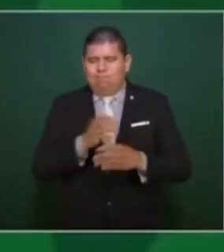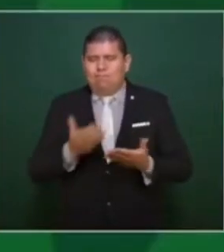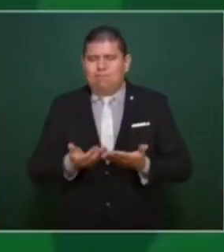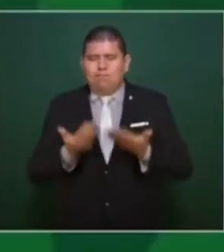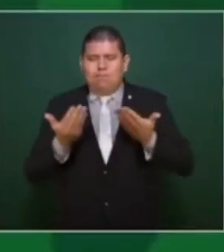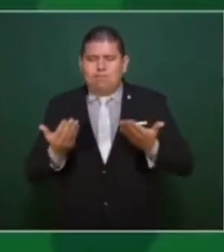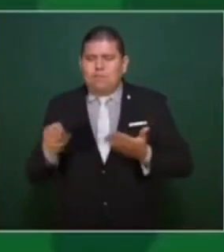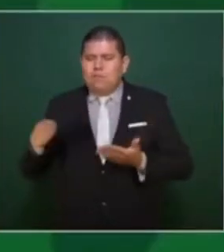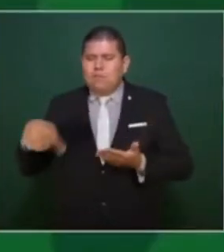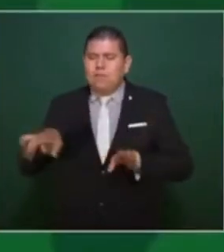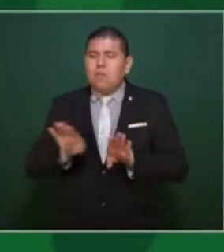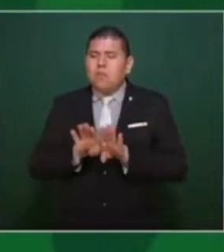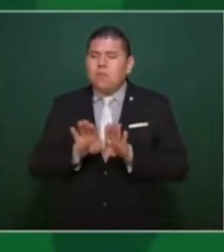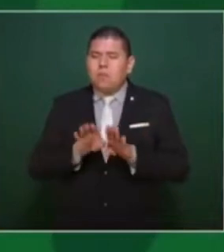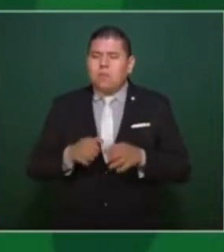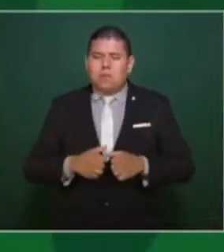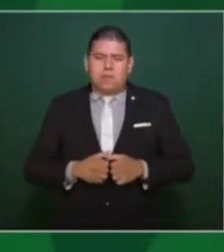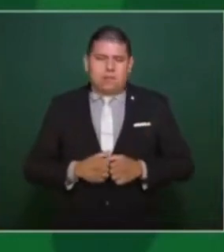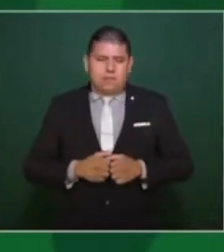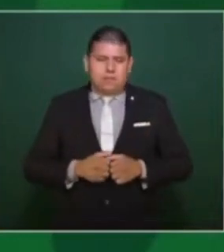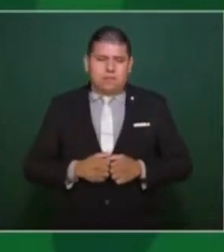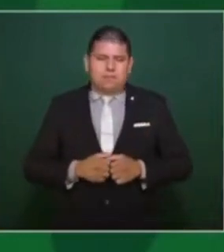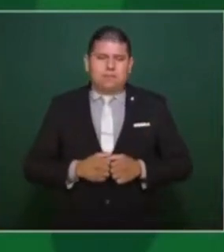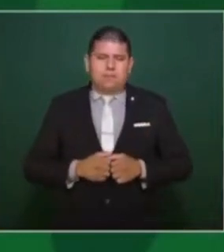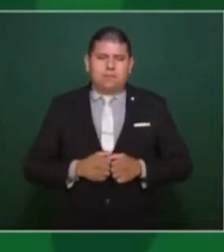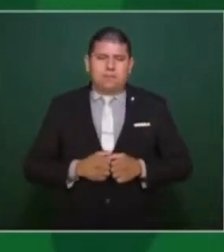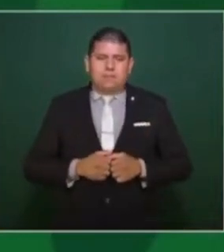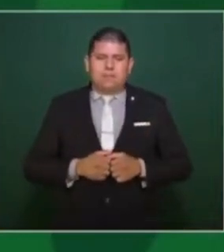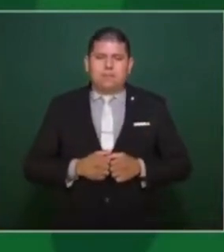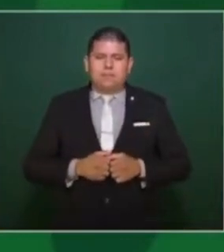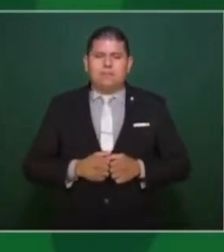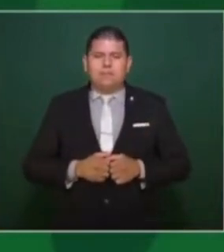ahora ya no hay